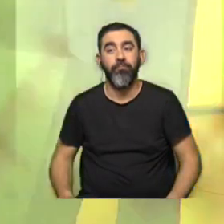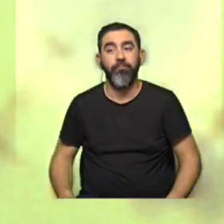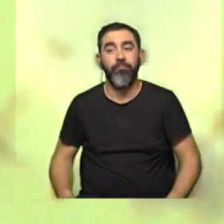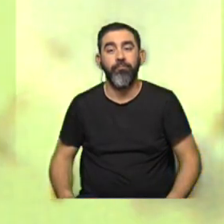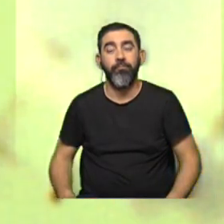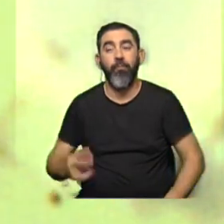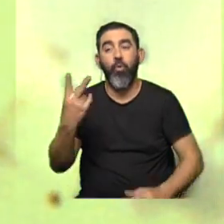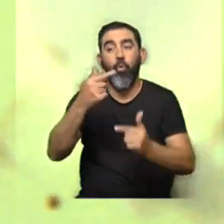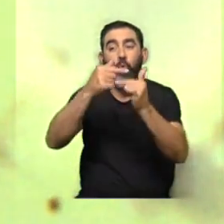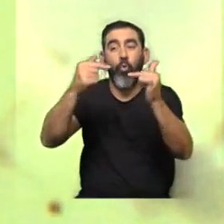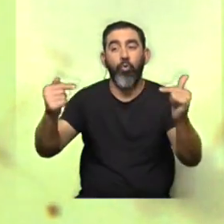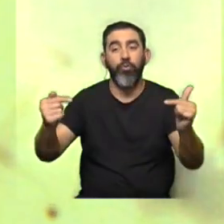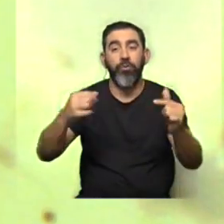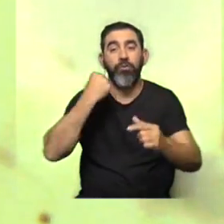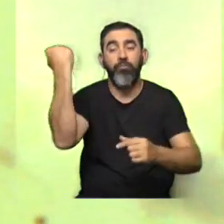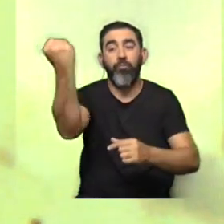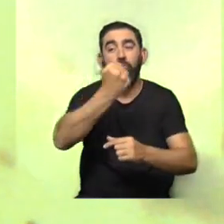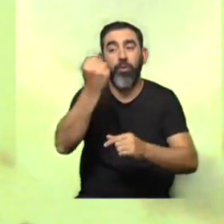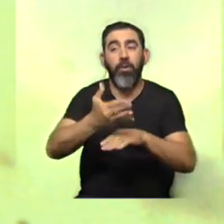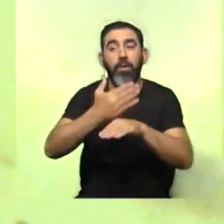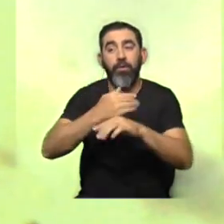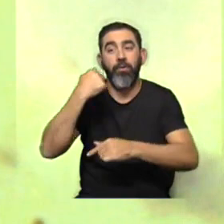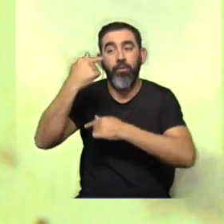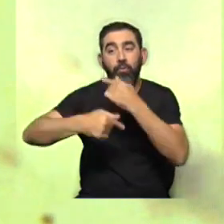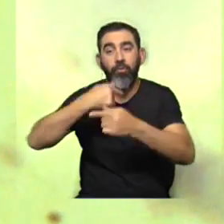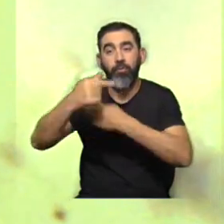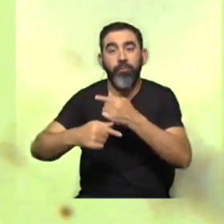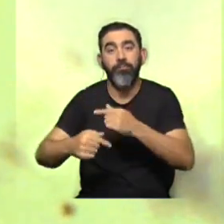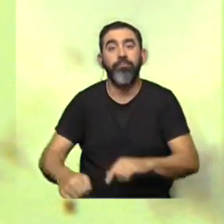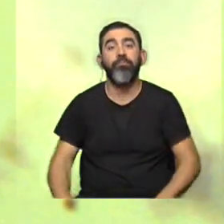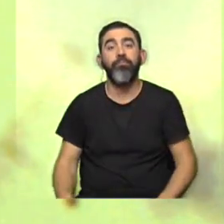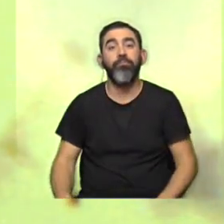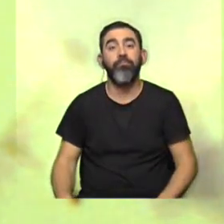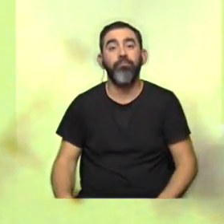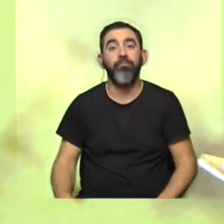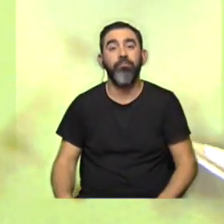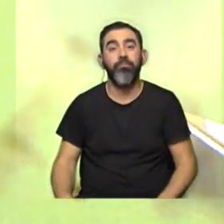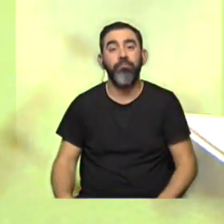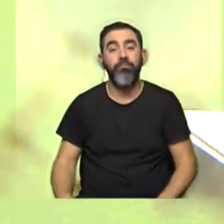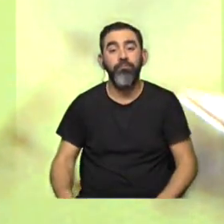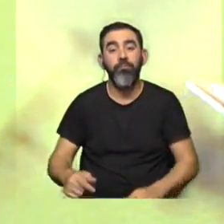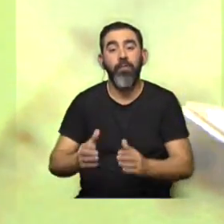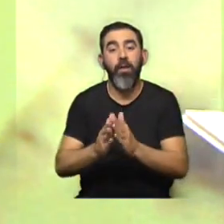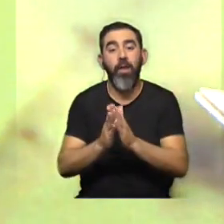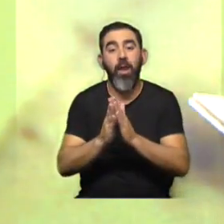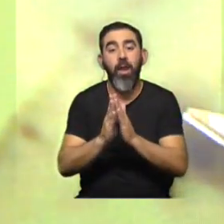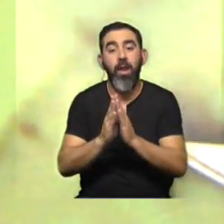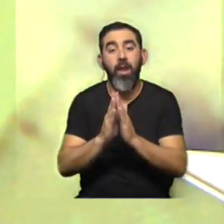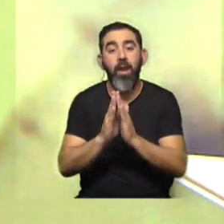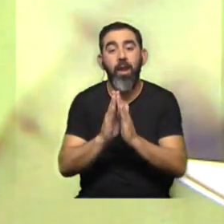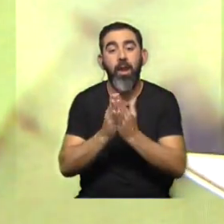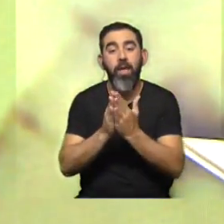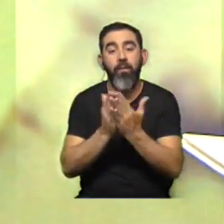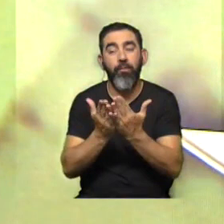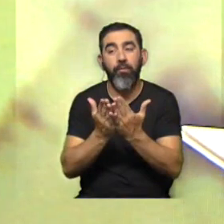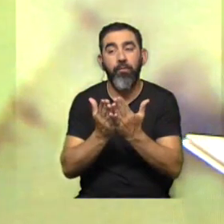Dos cosas importantes antes de seguir con Alexandra. Una, acá tengo el ejemplar del libro. Yo les quiero contar que tenemos